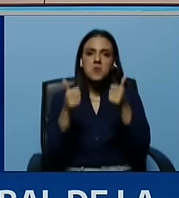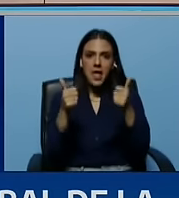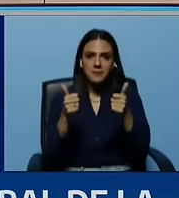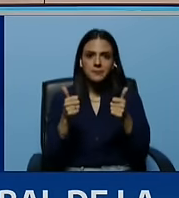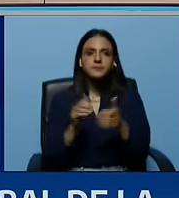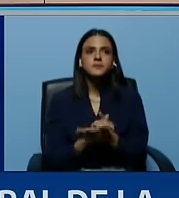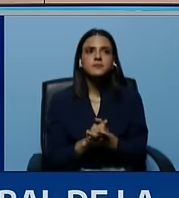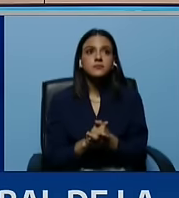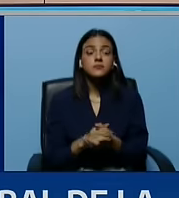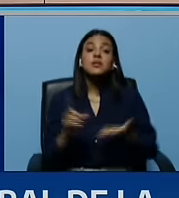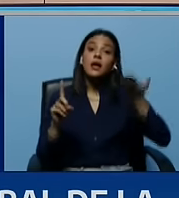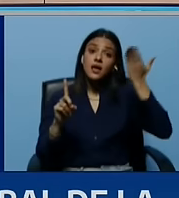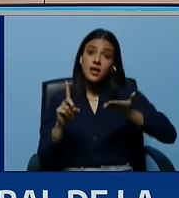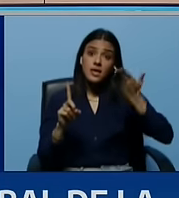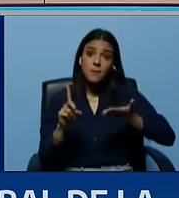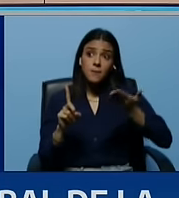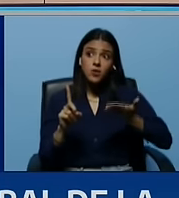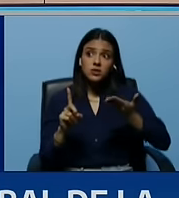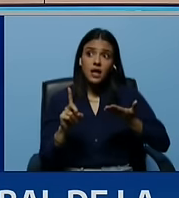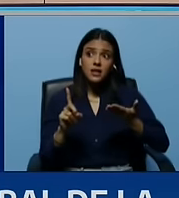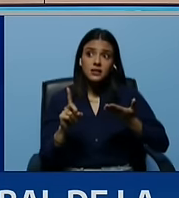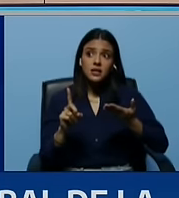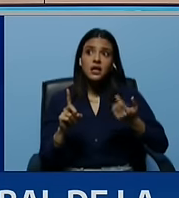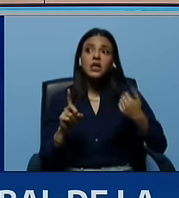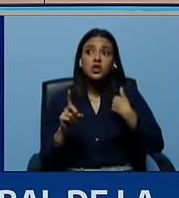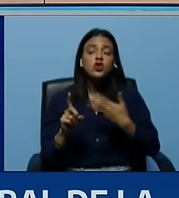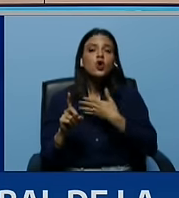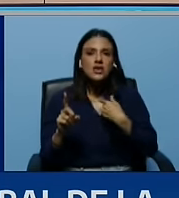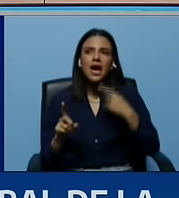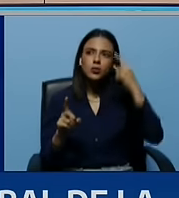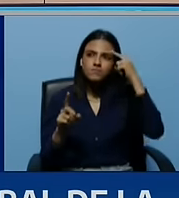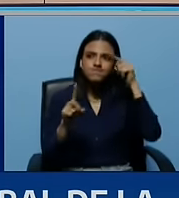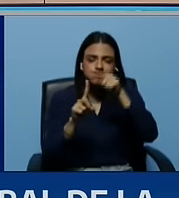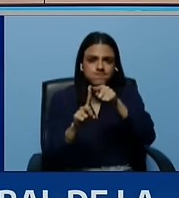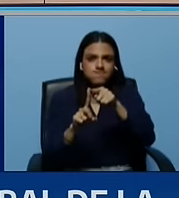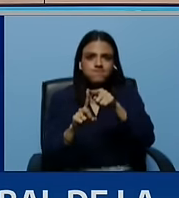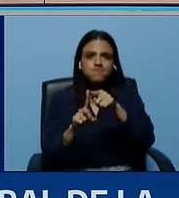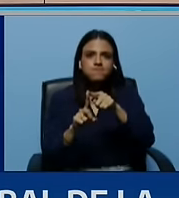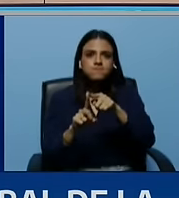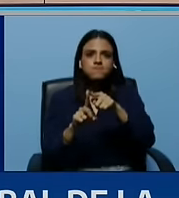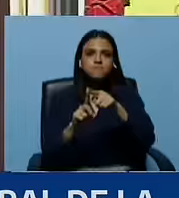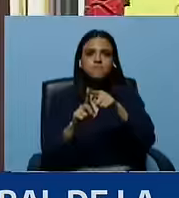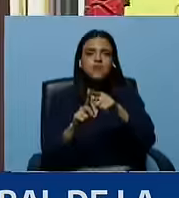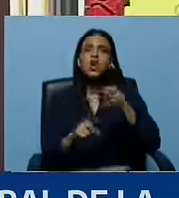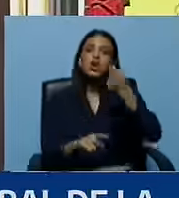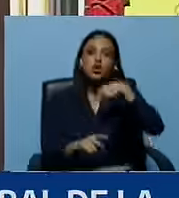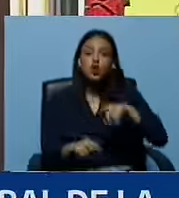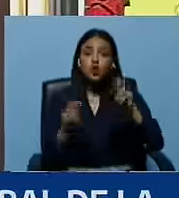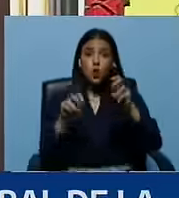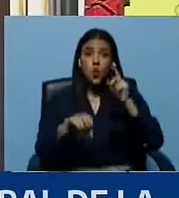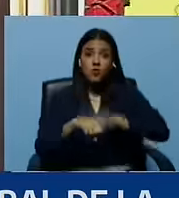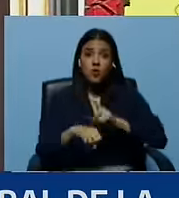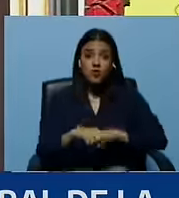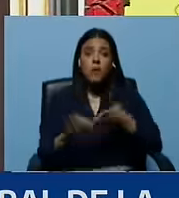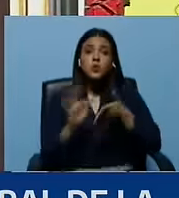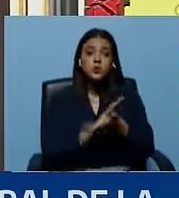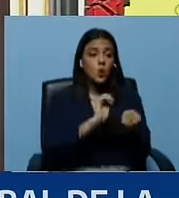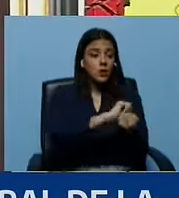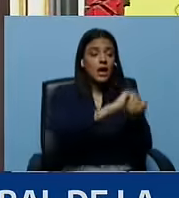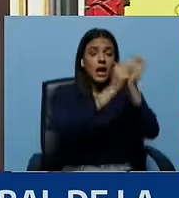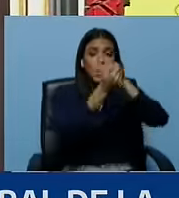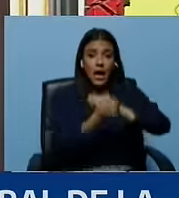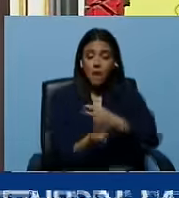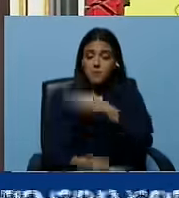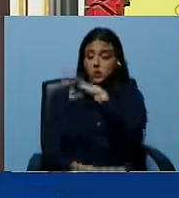muy importante, y yo quise precisamente, ya entrando en la nueva época de transición al